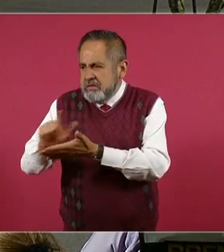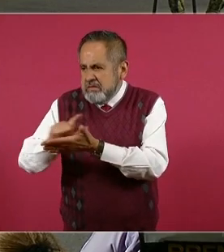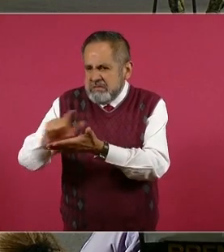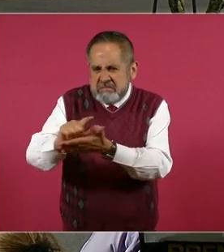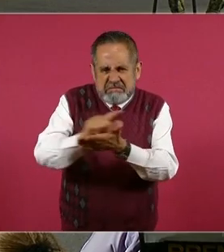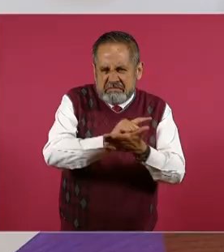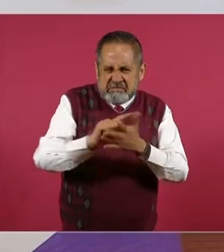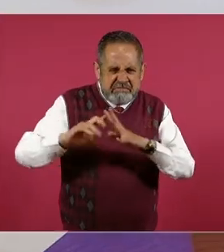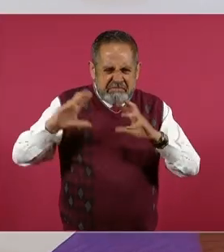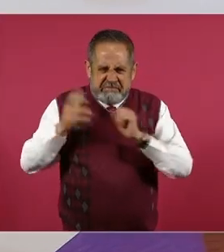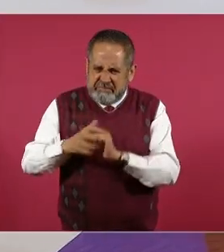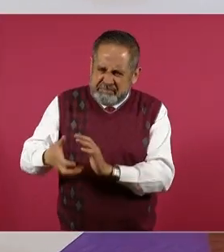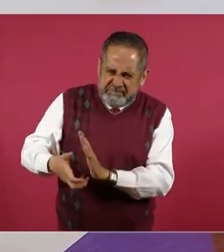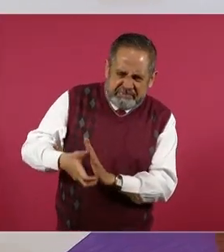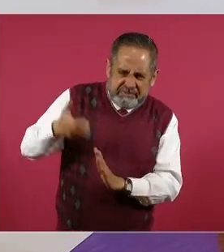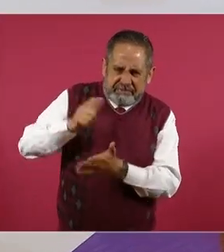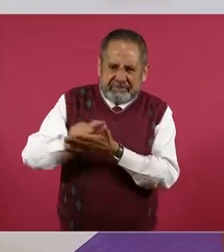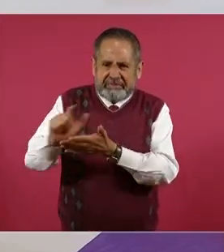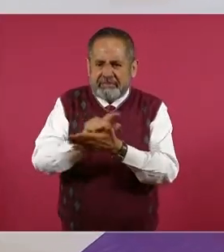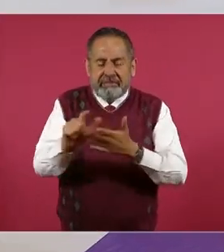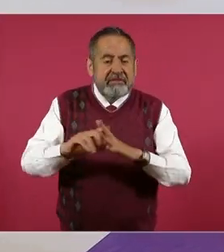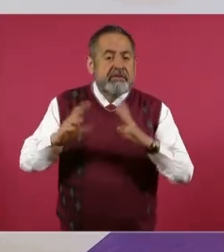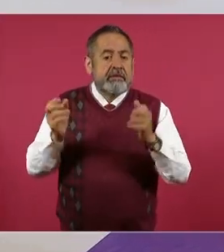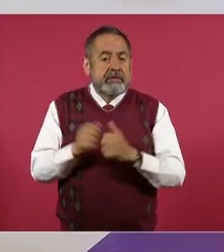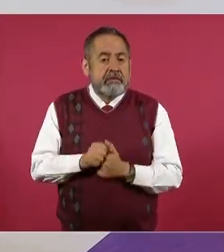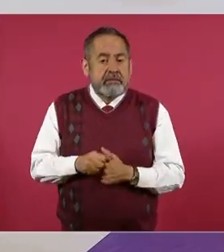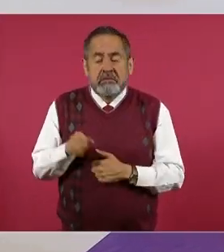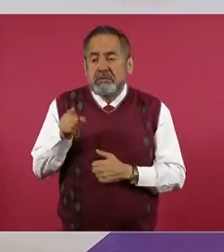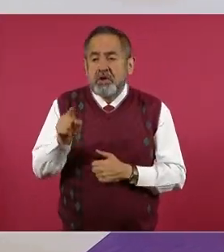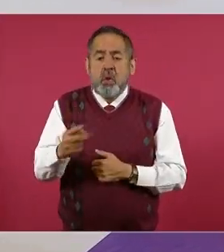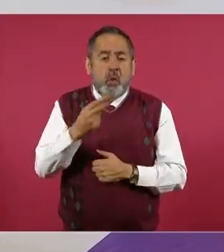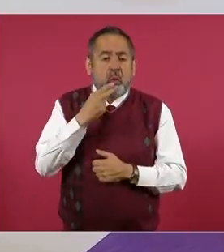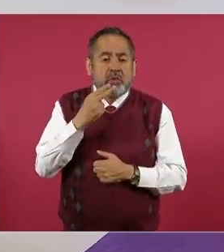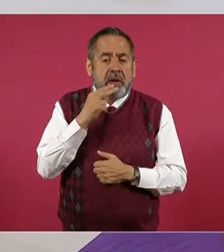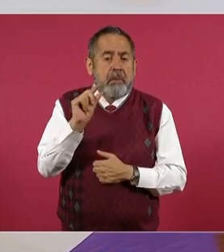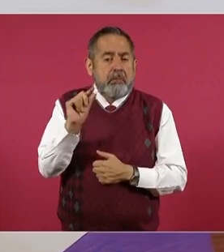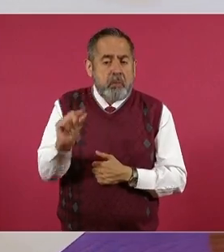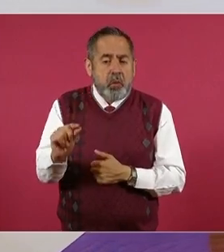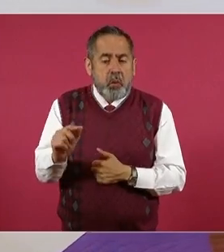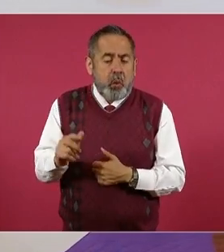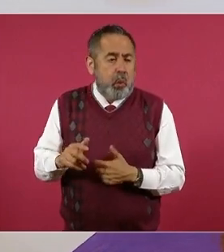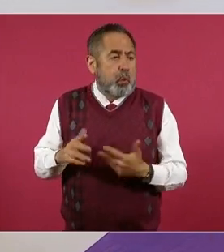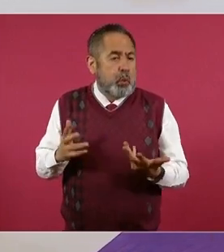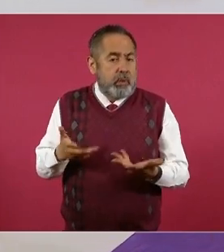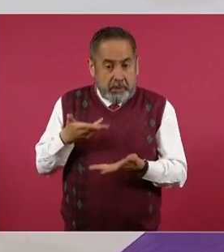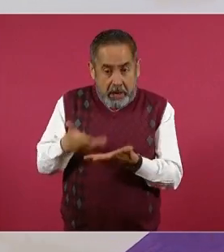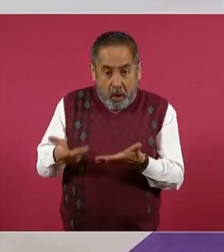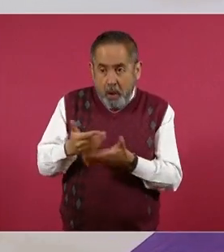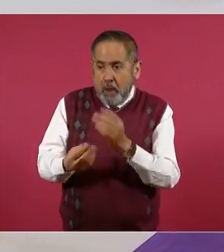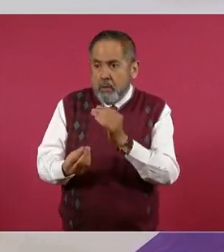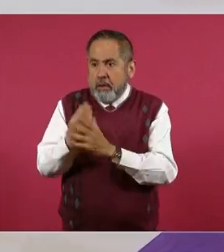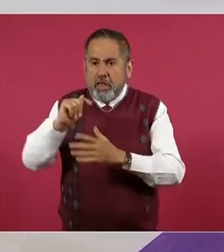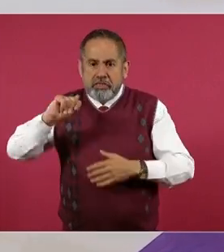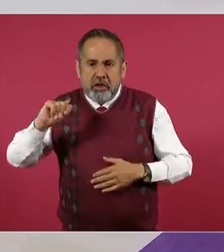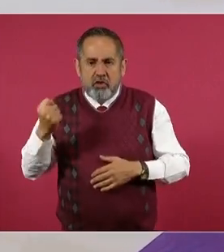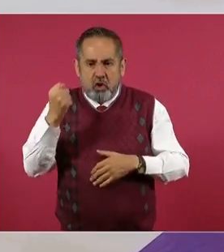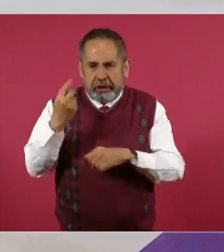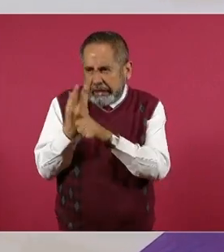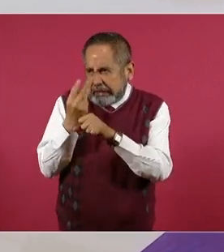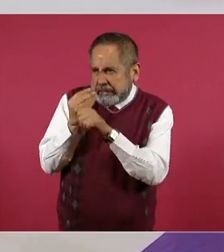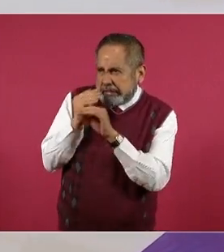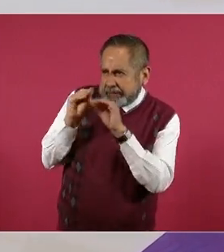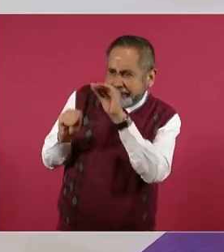draga que tiene bajo rendimiento, pero con las actuales tecnologías le logramos